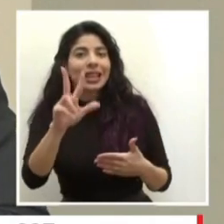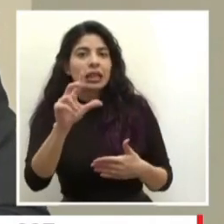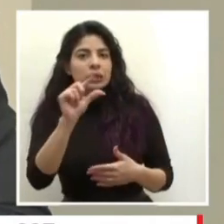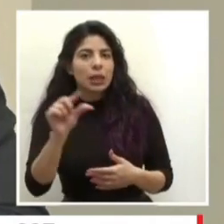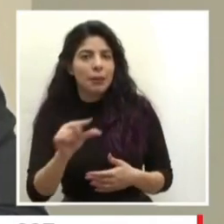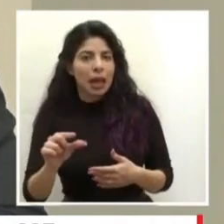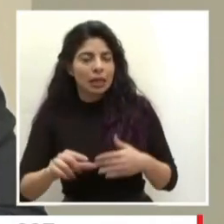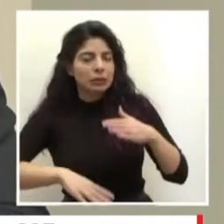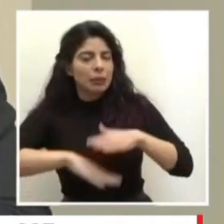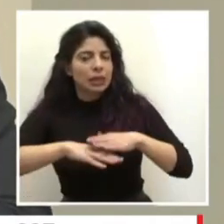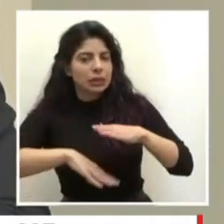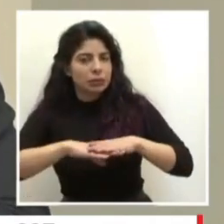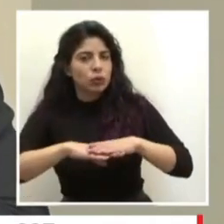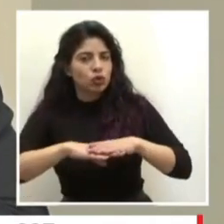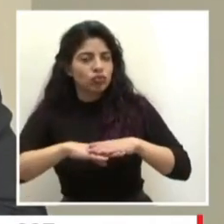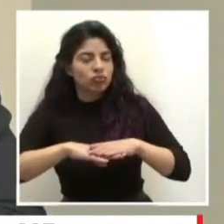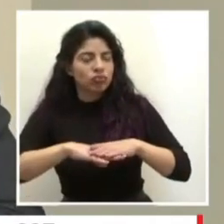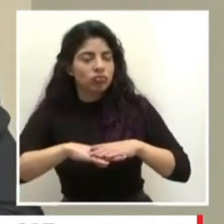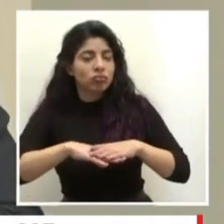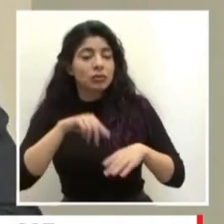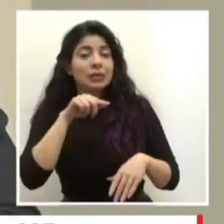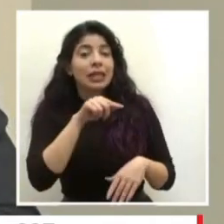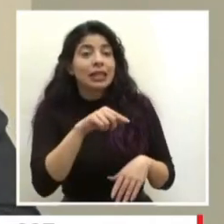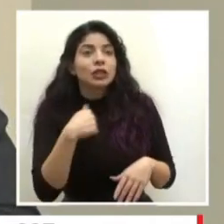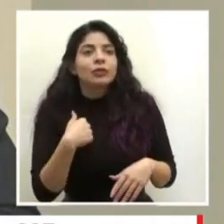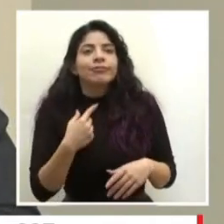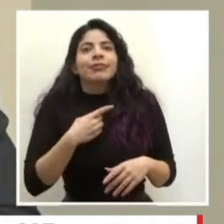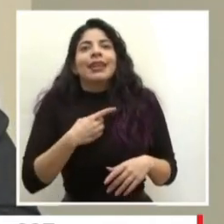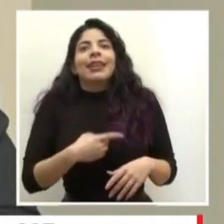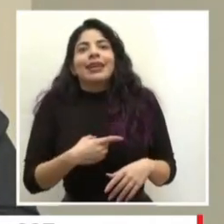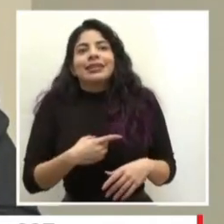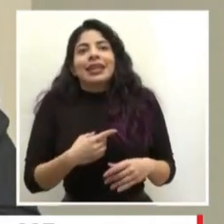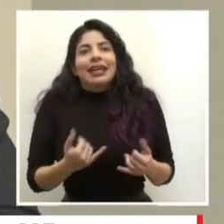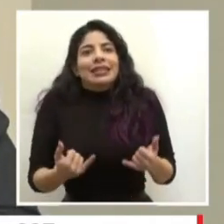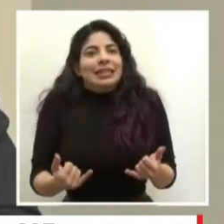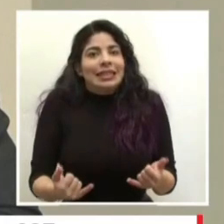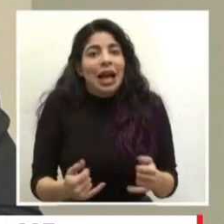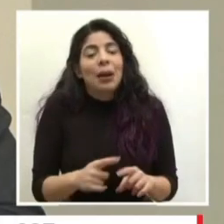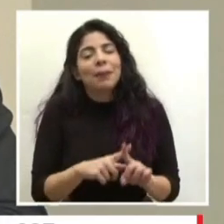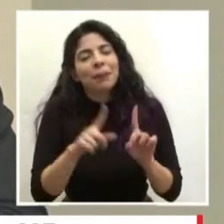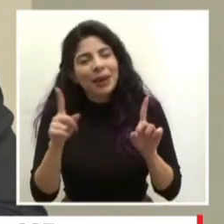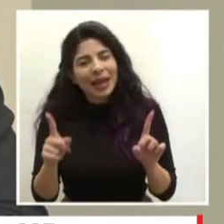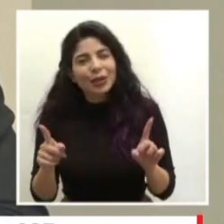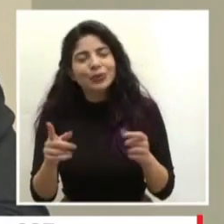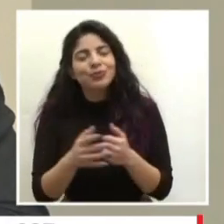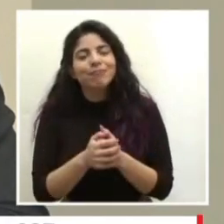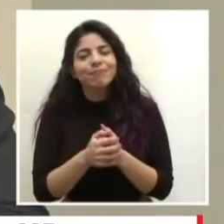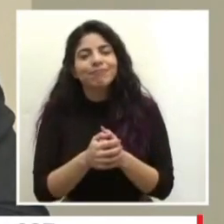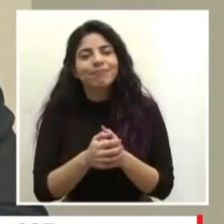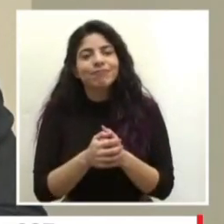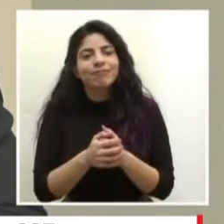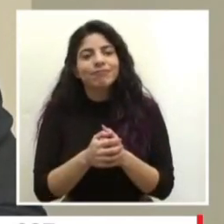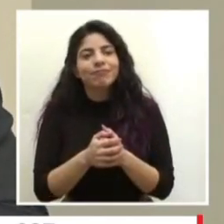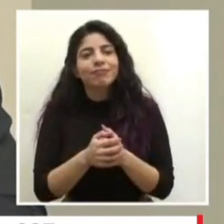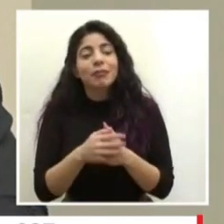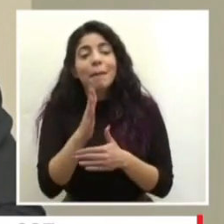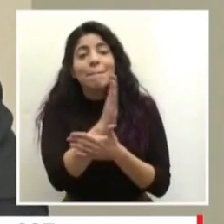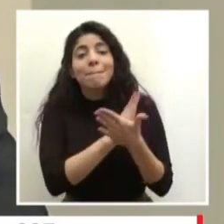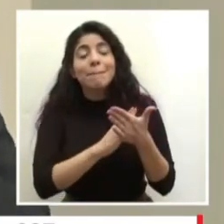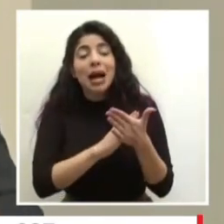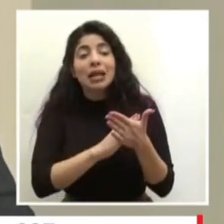como máximo. Eso uno desearía que fuera cuanto antes. No obstante, la parte